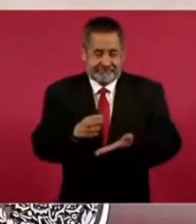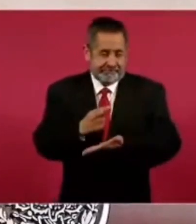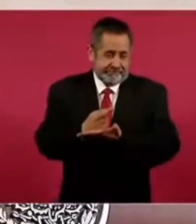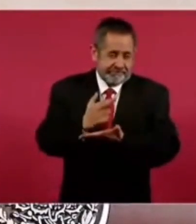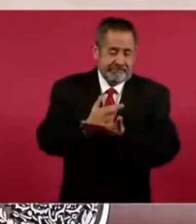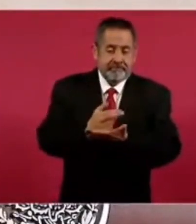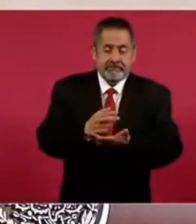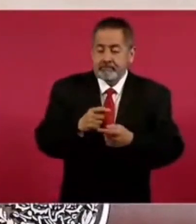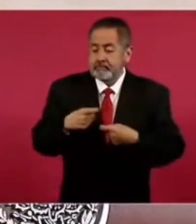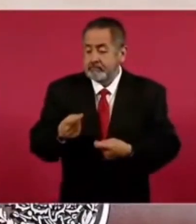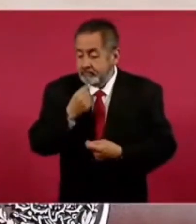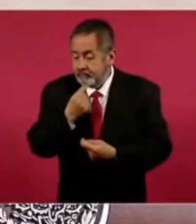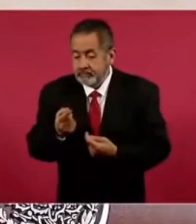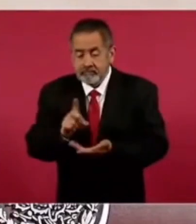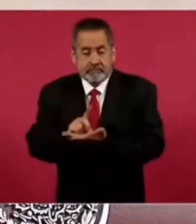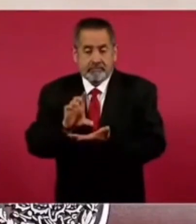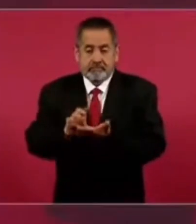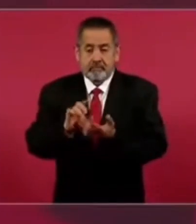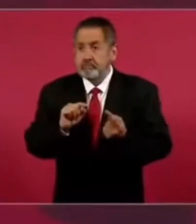con discapacidad,